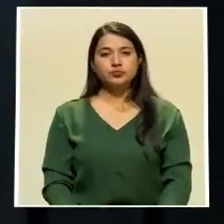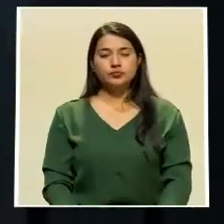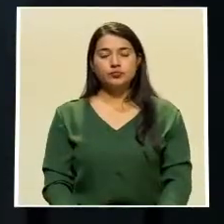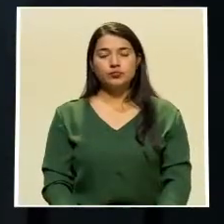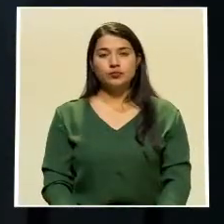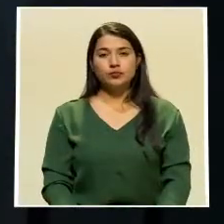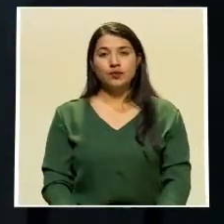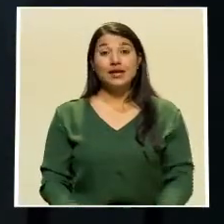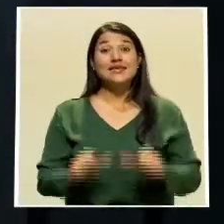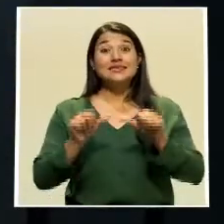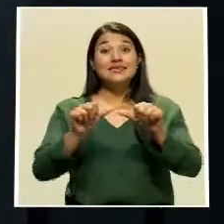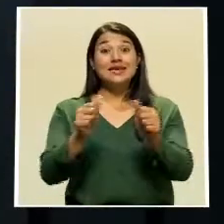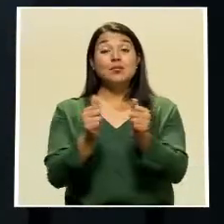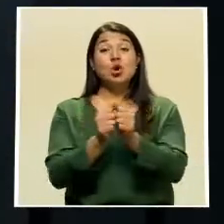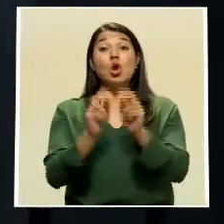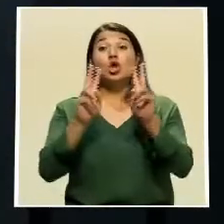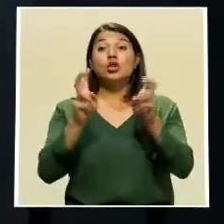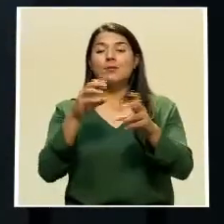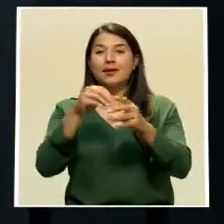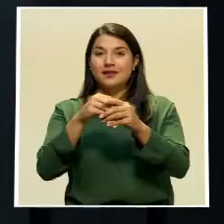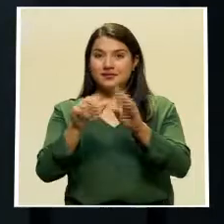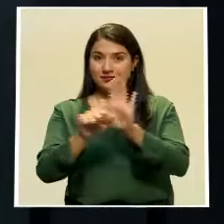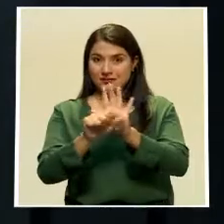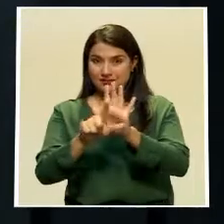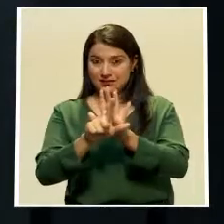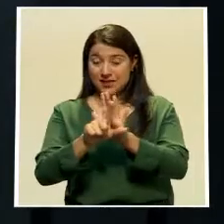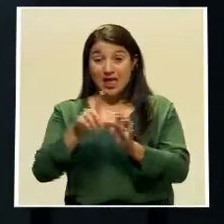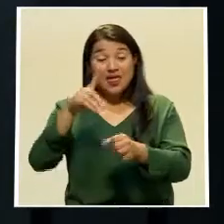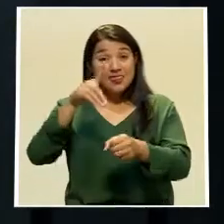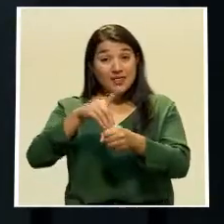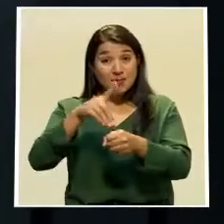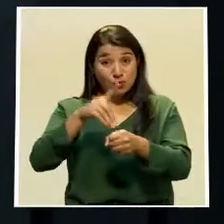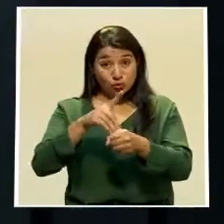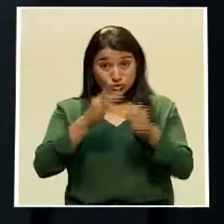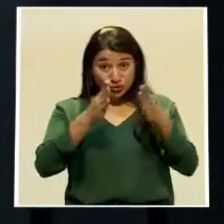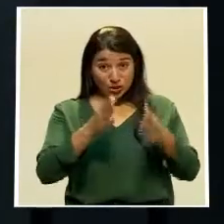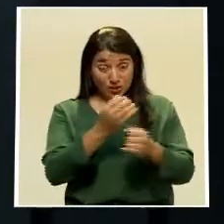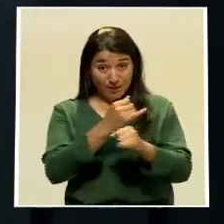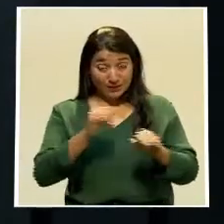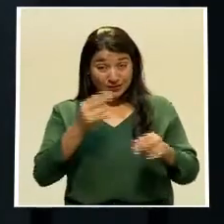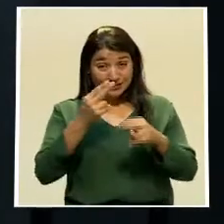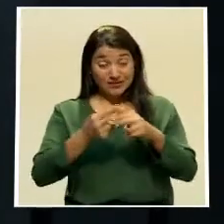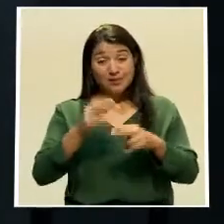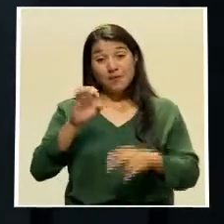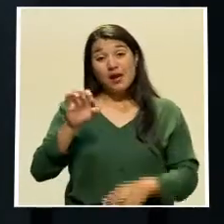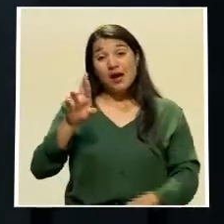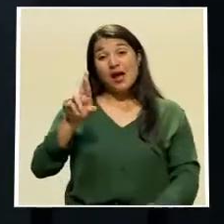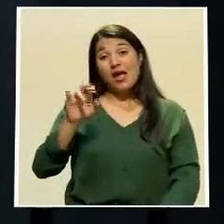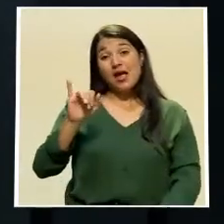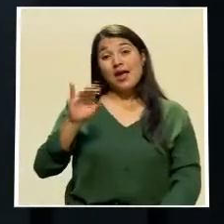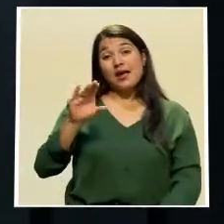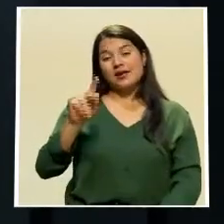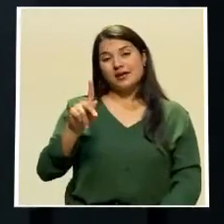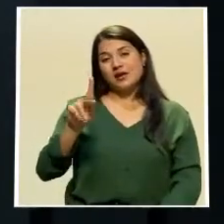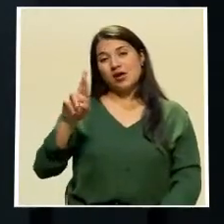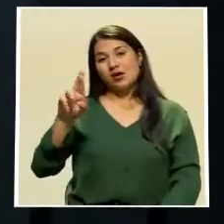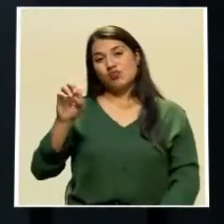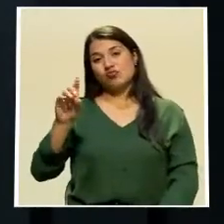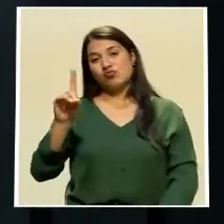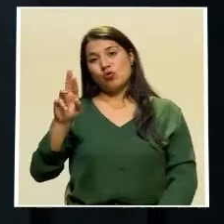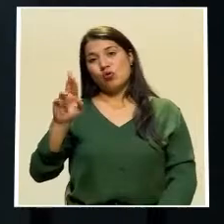Y siempre en temas legislativos, el diputado independiente Eric Rodríguez fue o recibió una denuncia